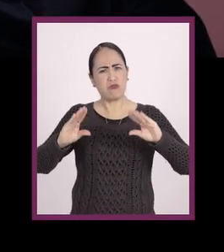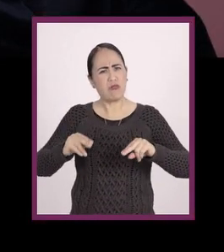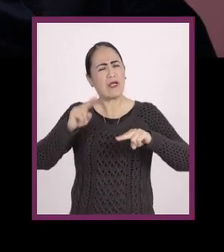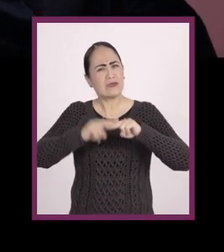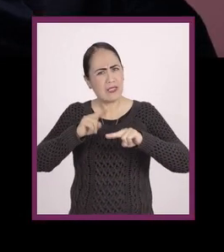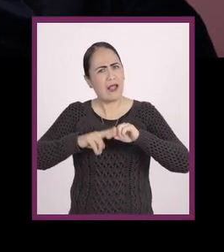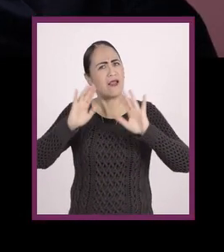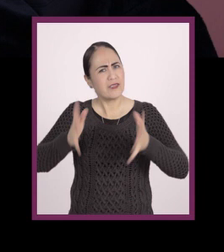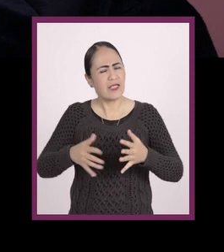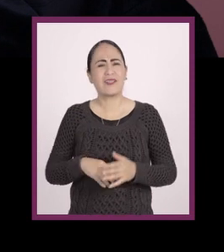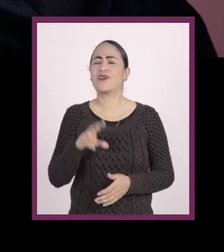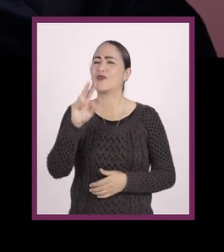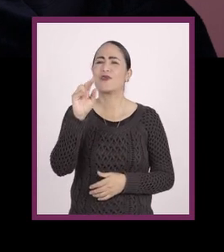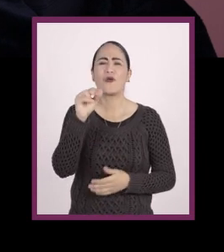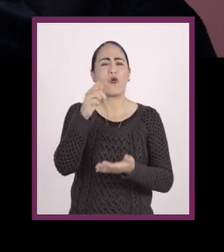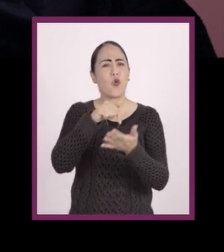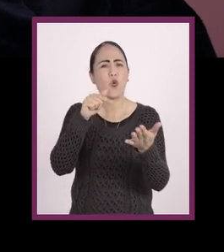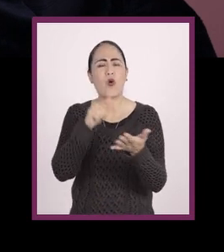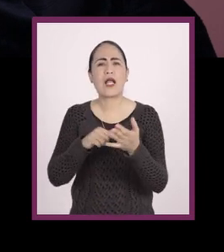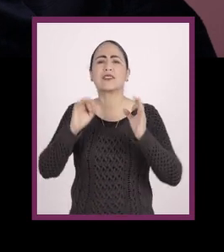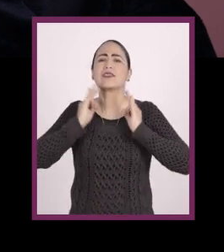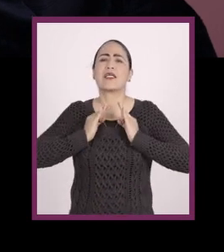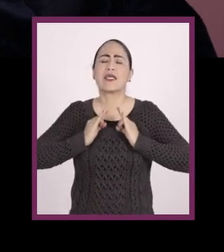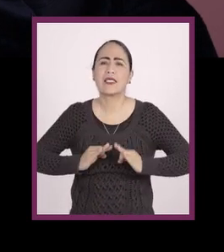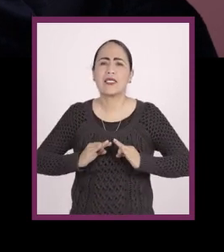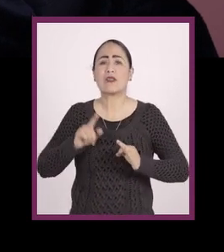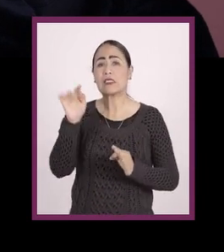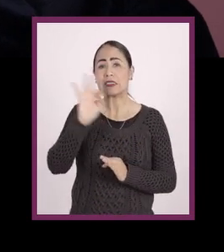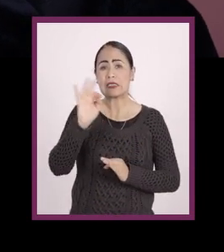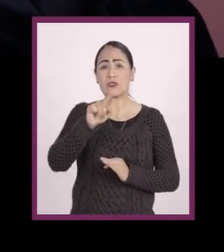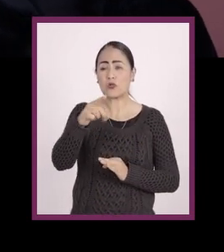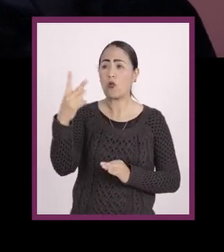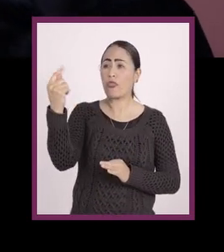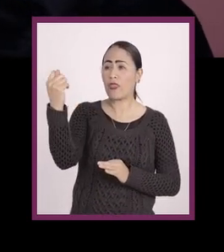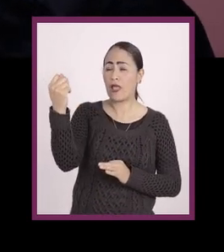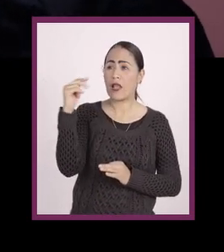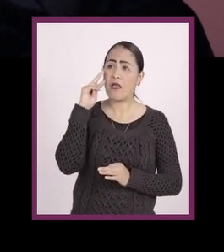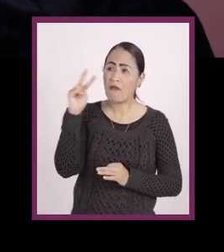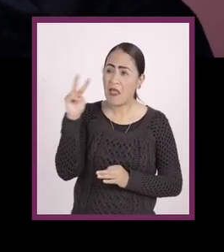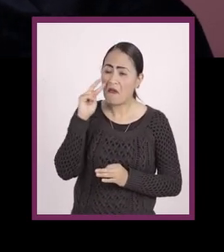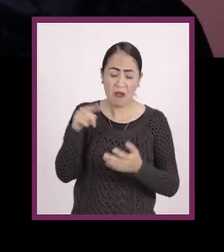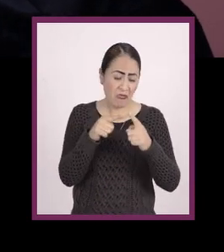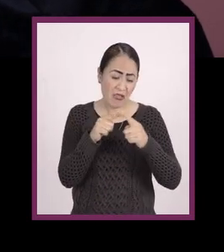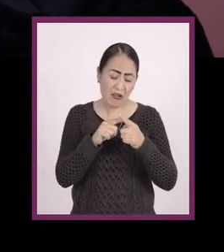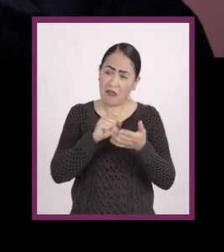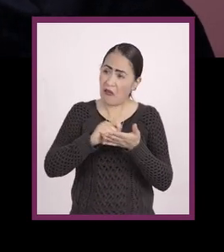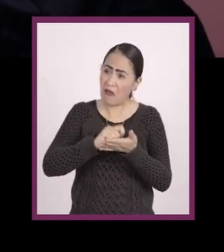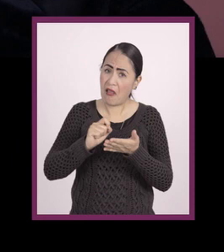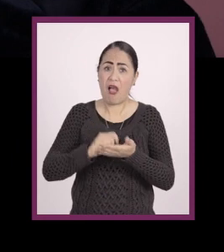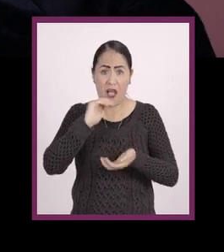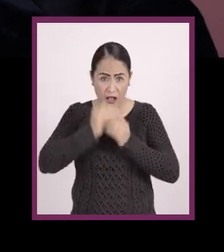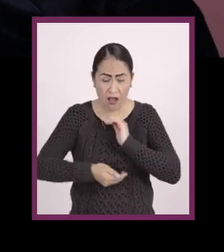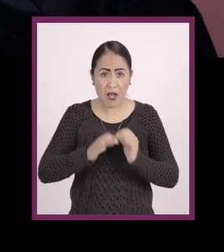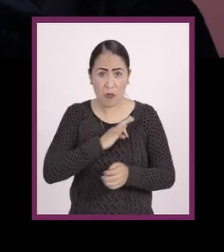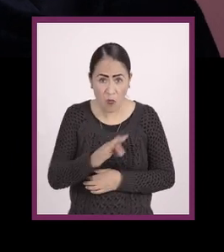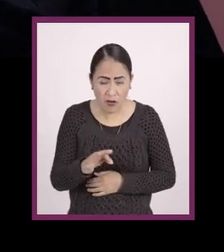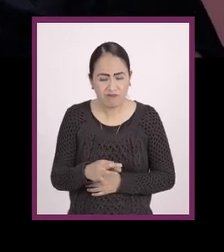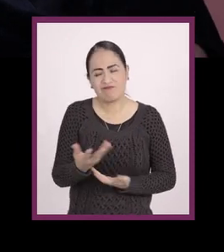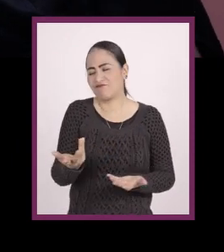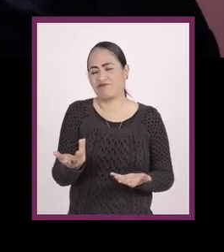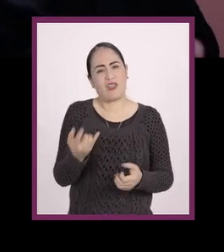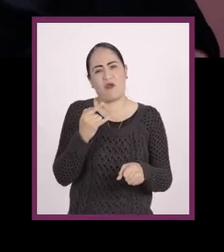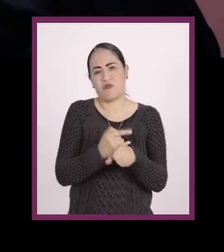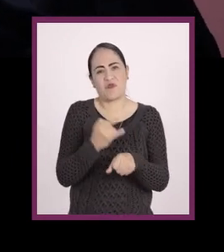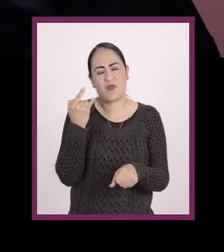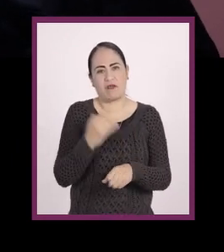debe de ser un lugar sin distracciones si trabajas frente al televisor u otros distractores no lograrás terminar las labores que estás desempeñando